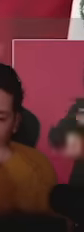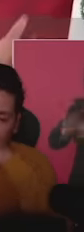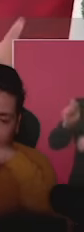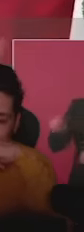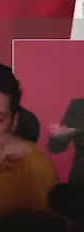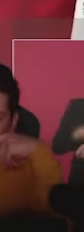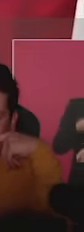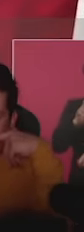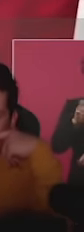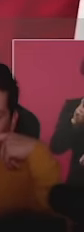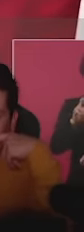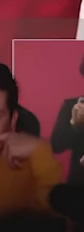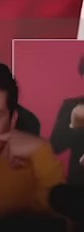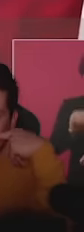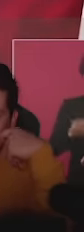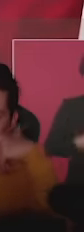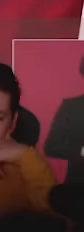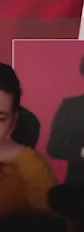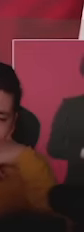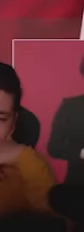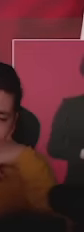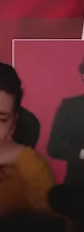imagínense este